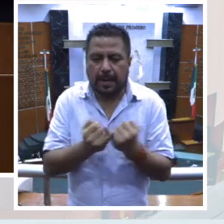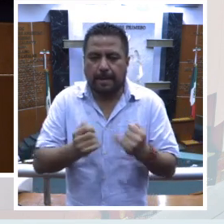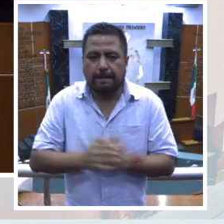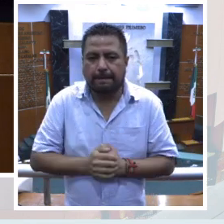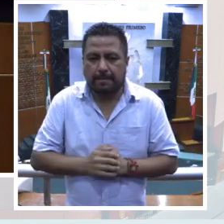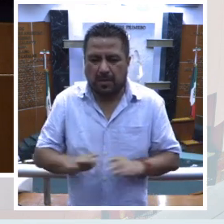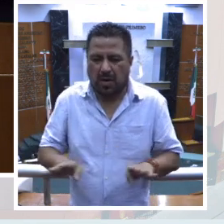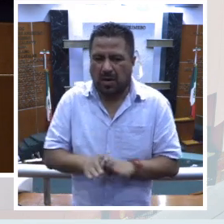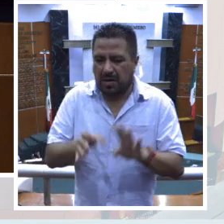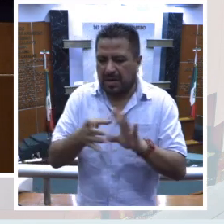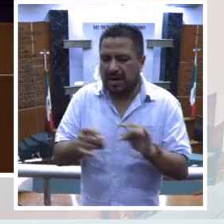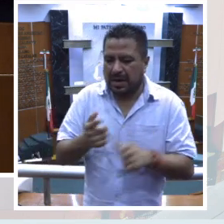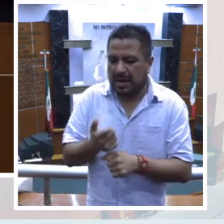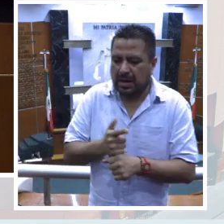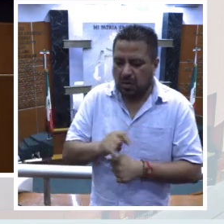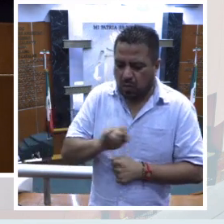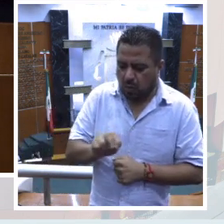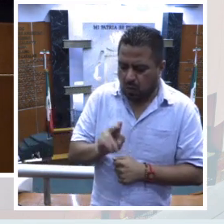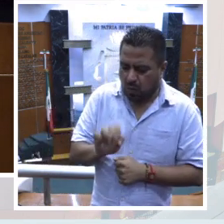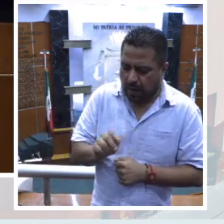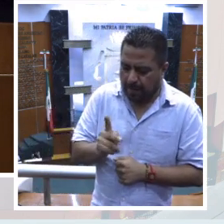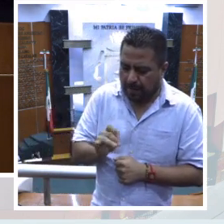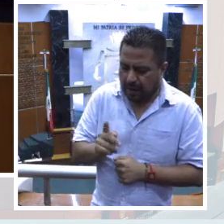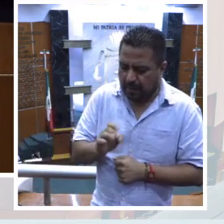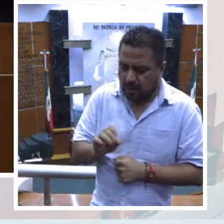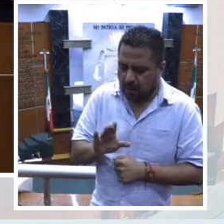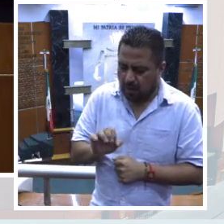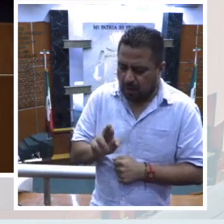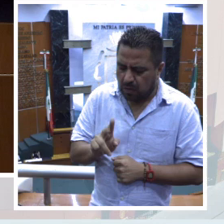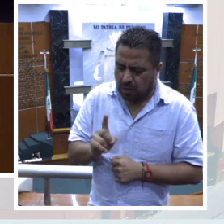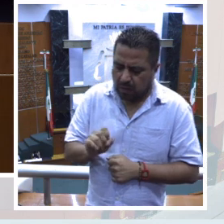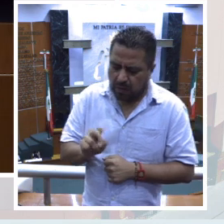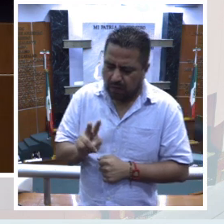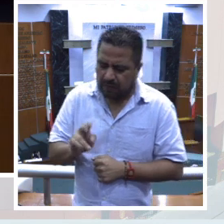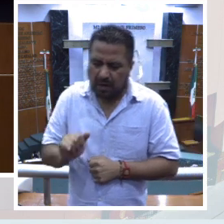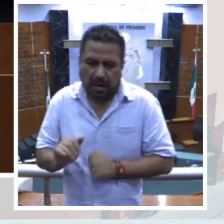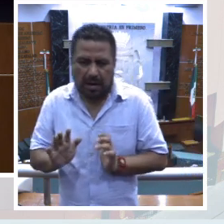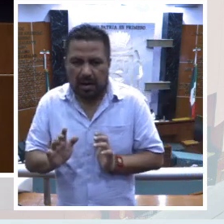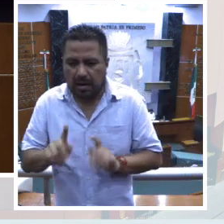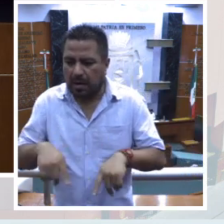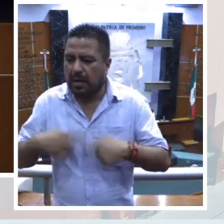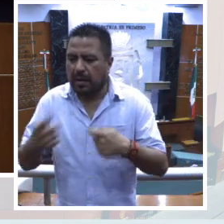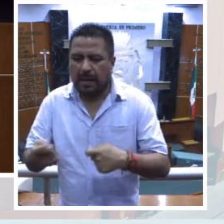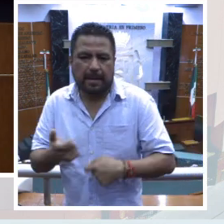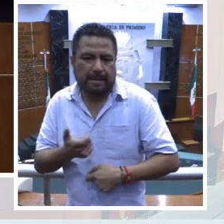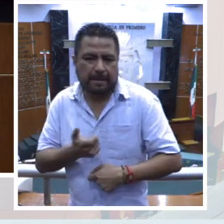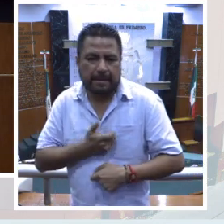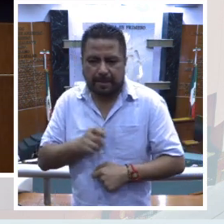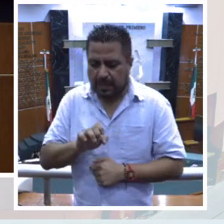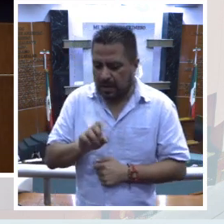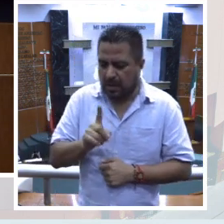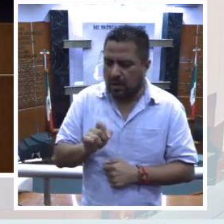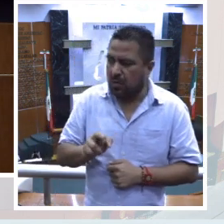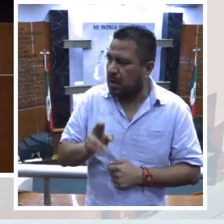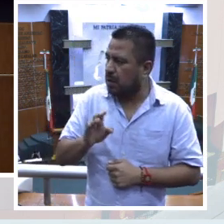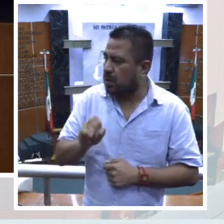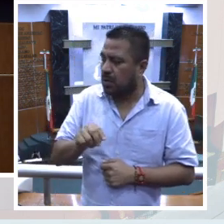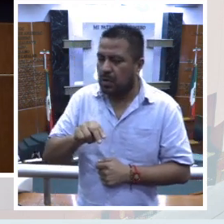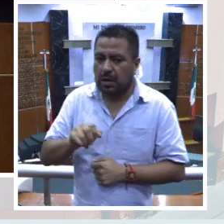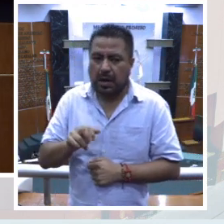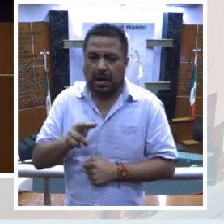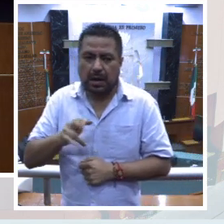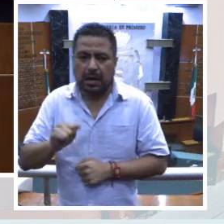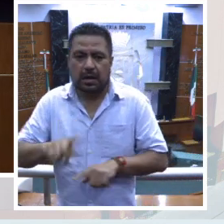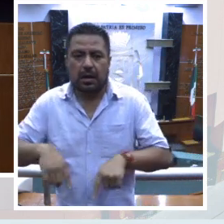lo citó al licenciado Juan Pablo Leiva y Córdoba otorgar la presea Eduardo Neri